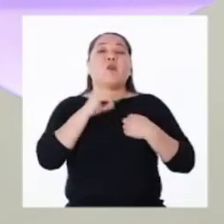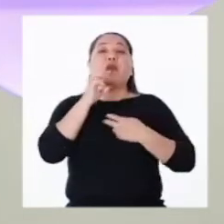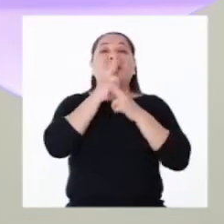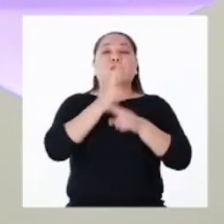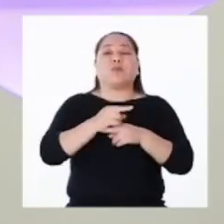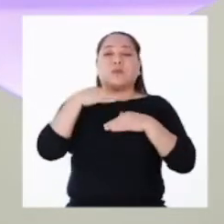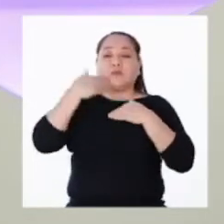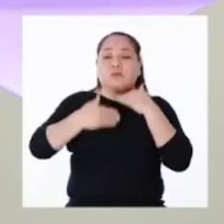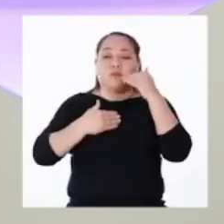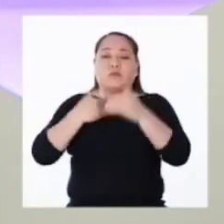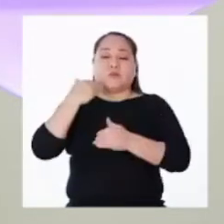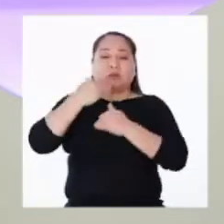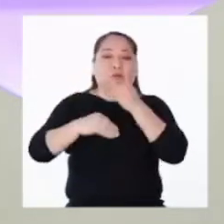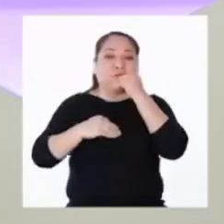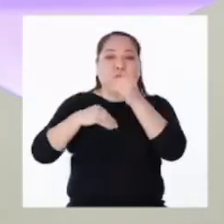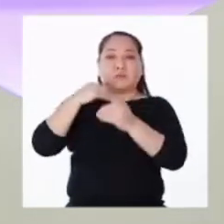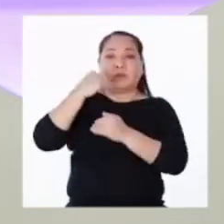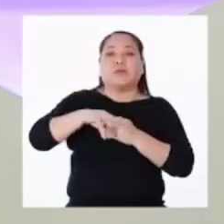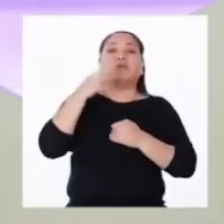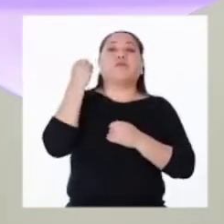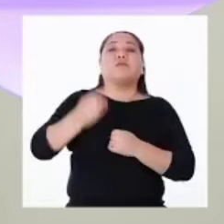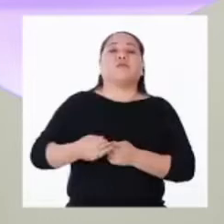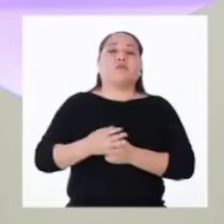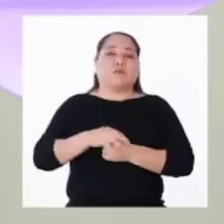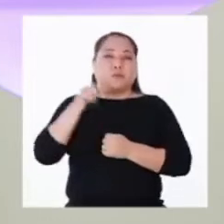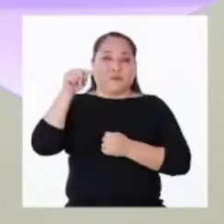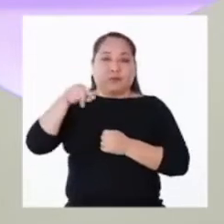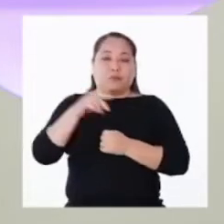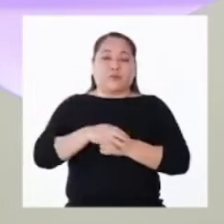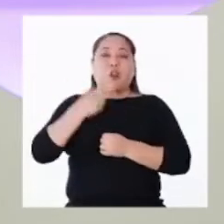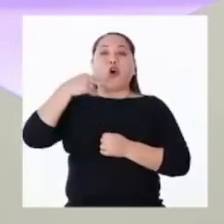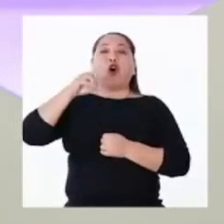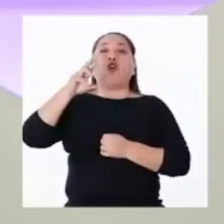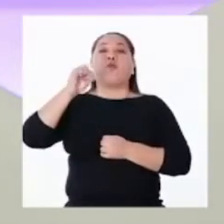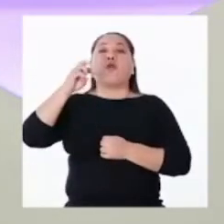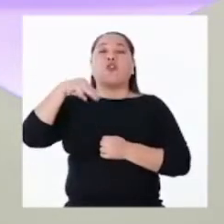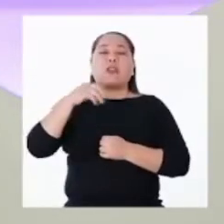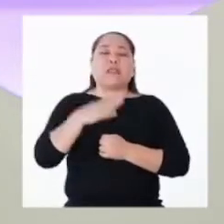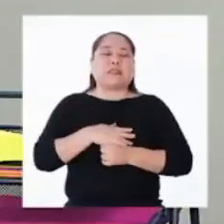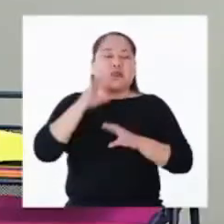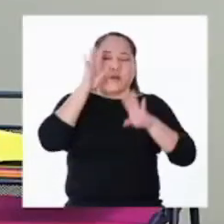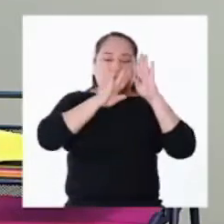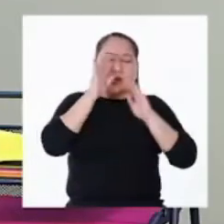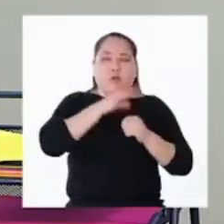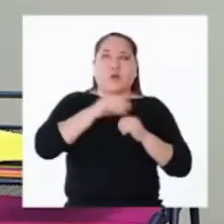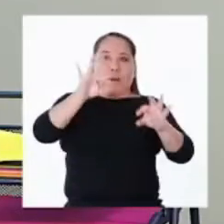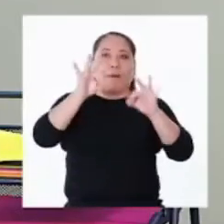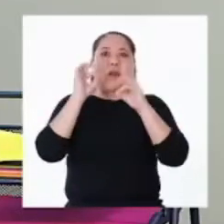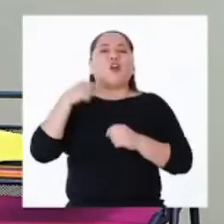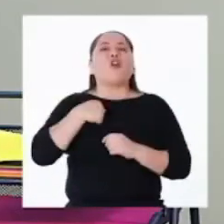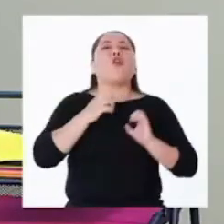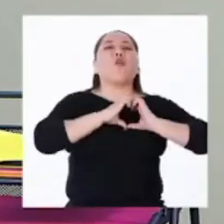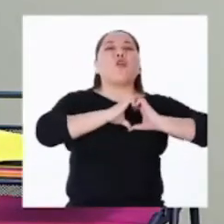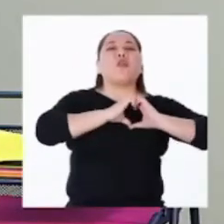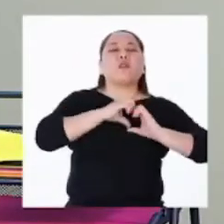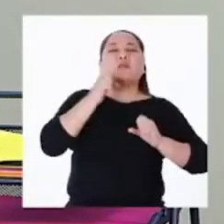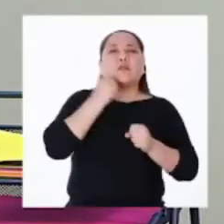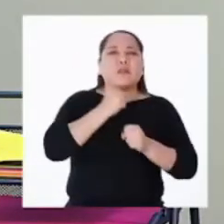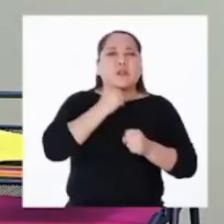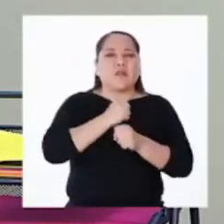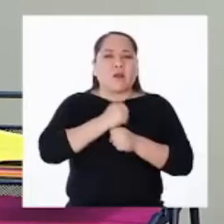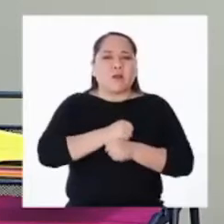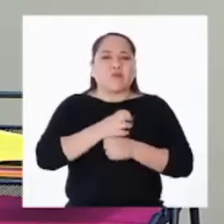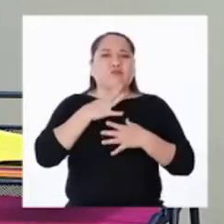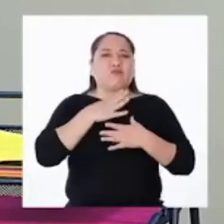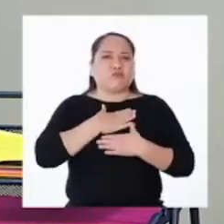cabo una reacción en cadena, activada por las hormonas del estrés ante una situación de amenaza. ¿Y cómo nuestro corazón trabaja de